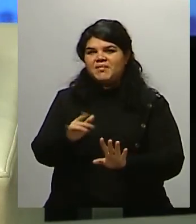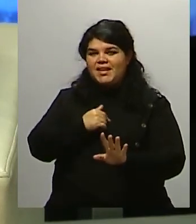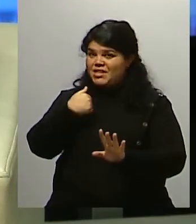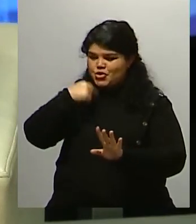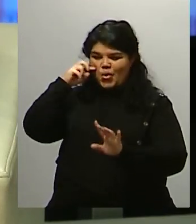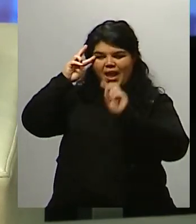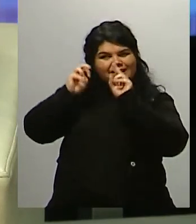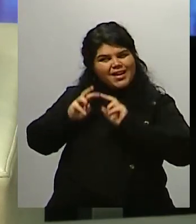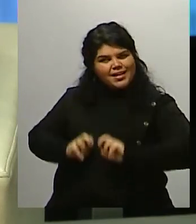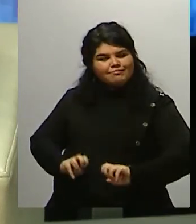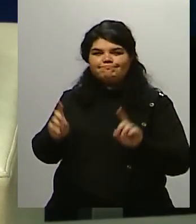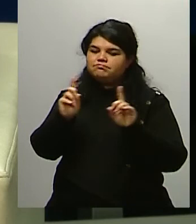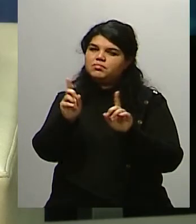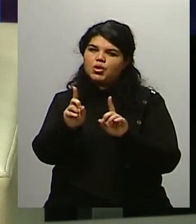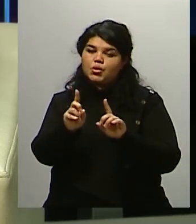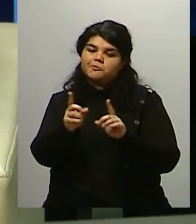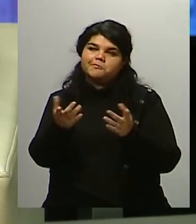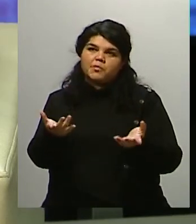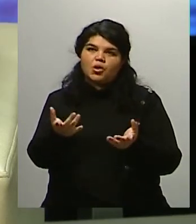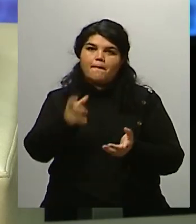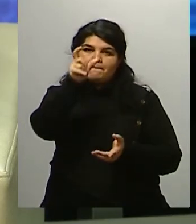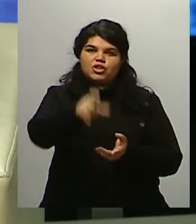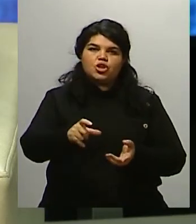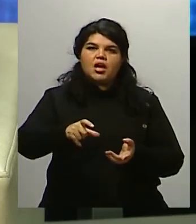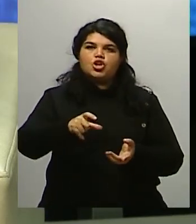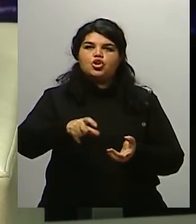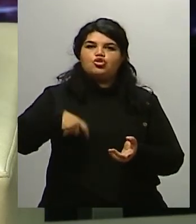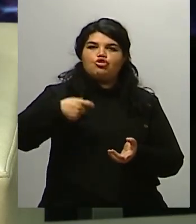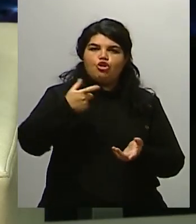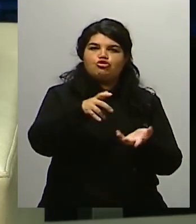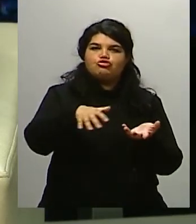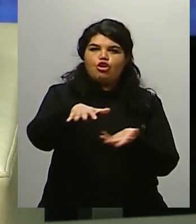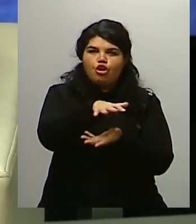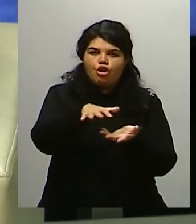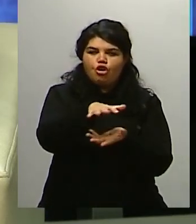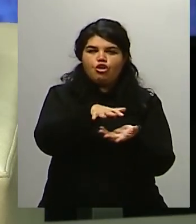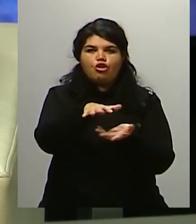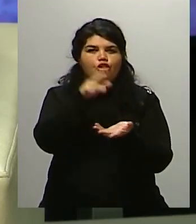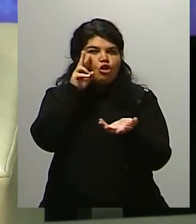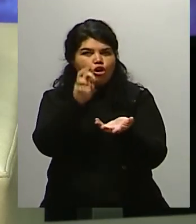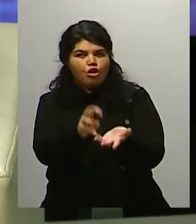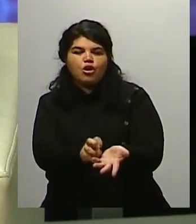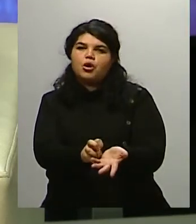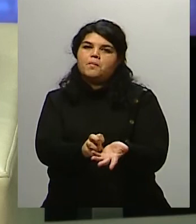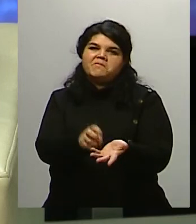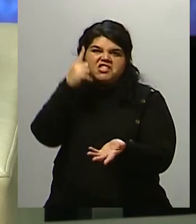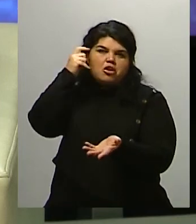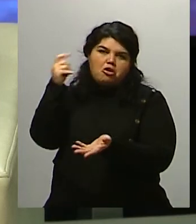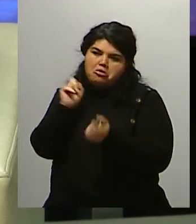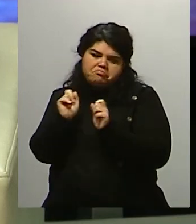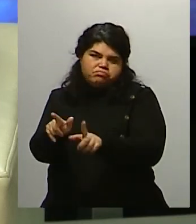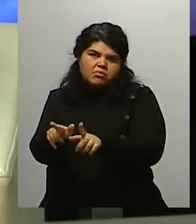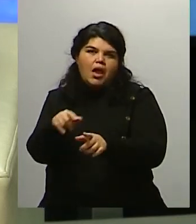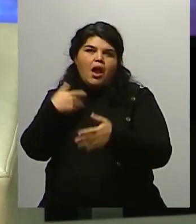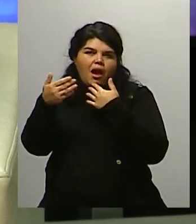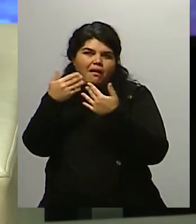psicólogo, lamentablemente me toca a mí hablar de lo que yo puedo observar. Yo veo que este tipo de generación han nacido en una era de